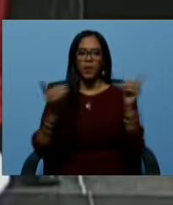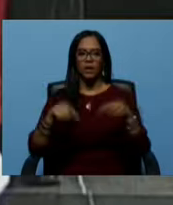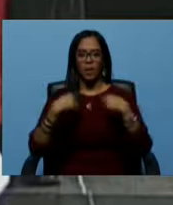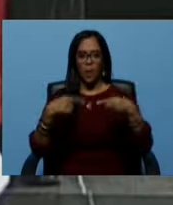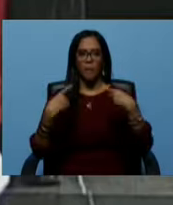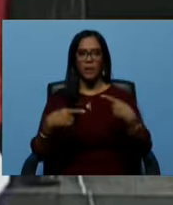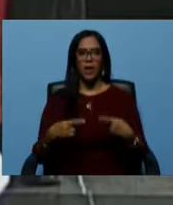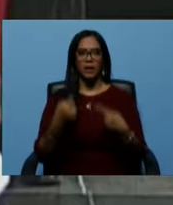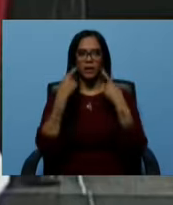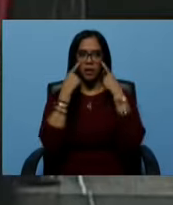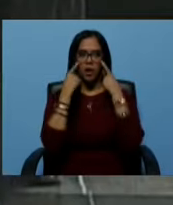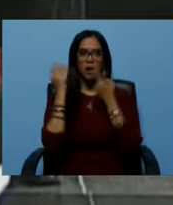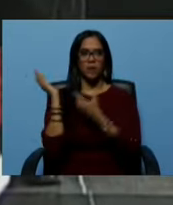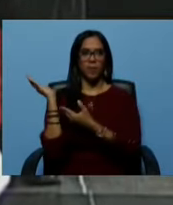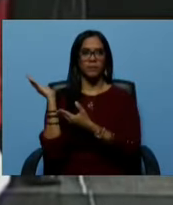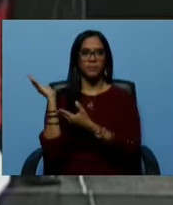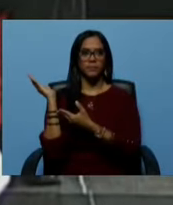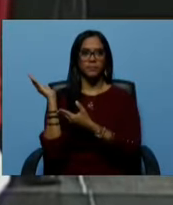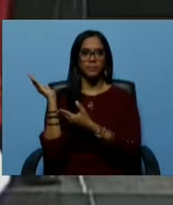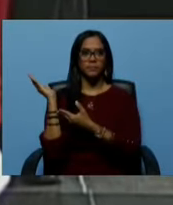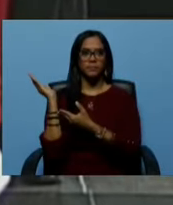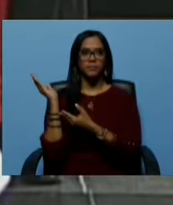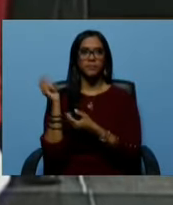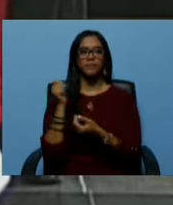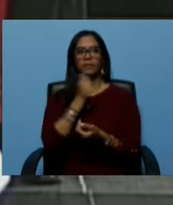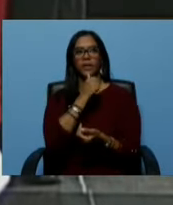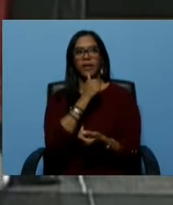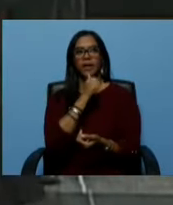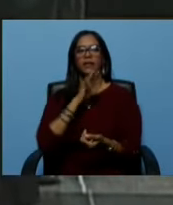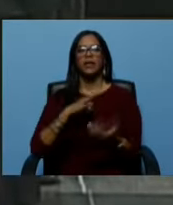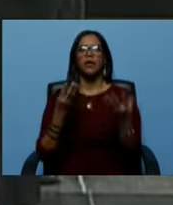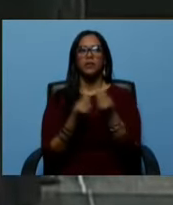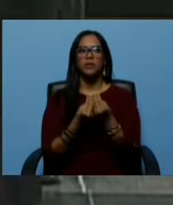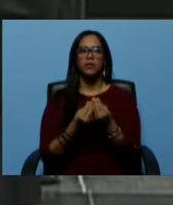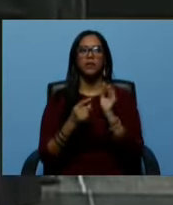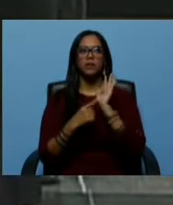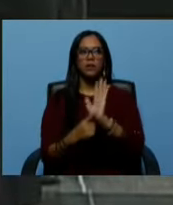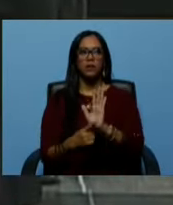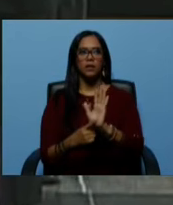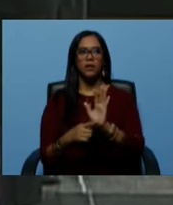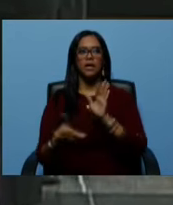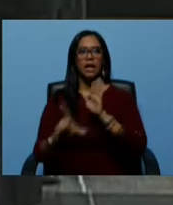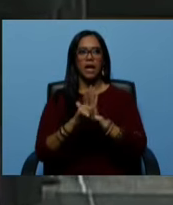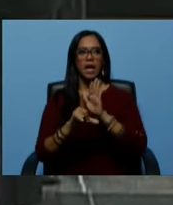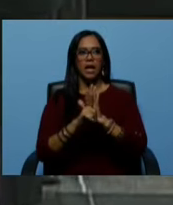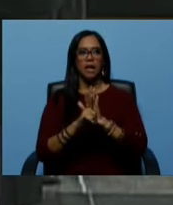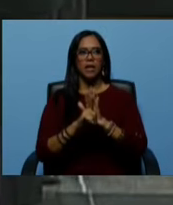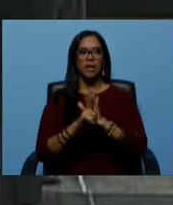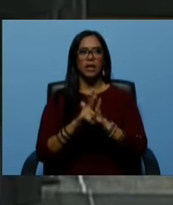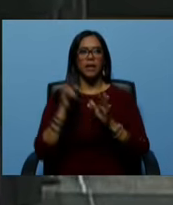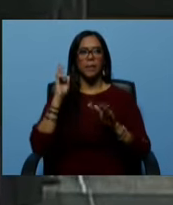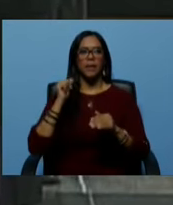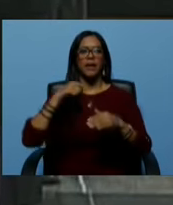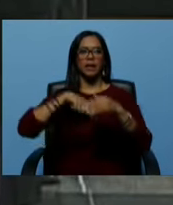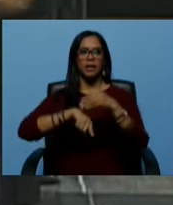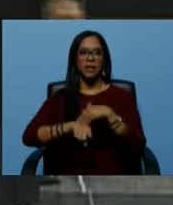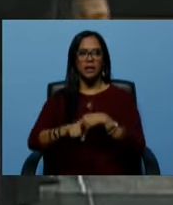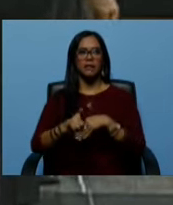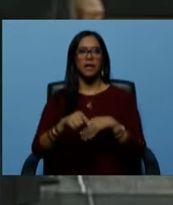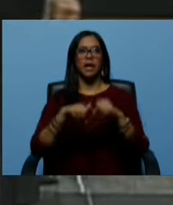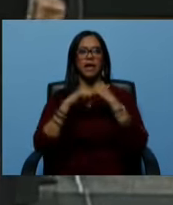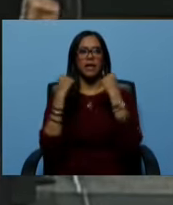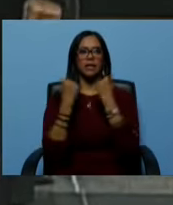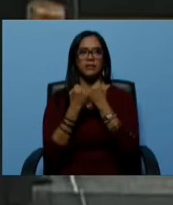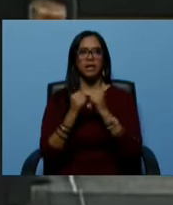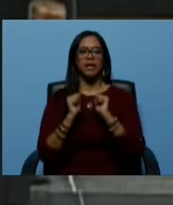Lo vemos a través de las imágenes, quien está en compañía de su representante legal para ingresar a la sala